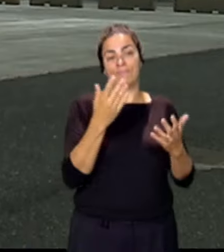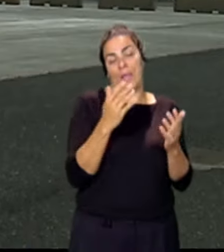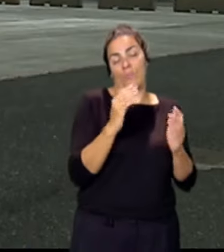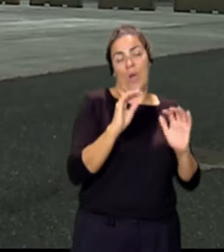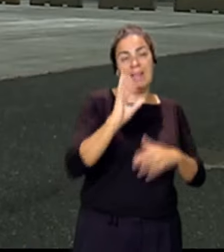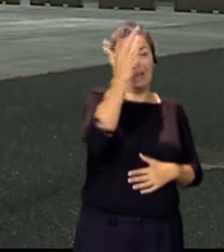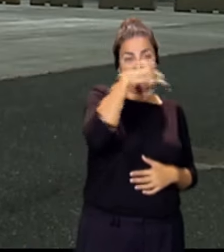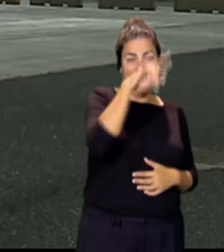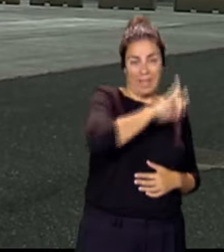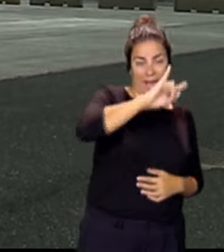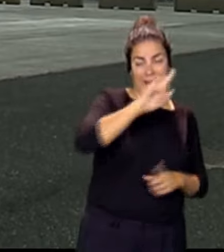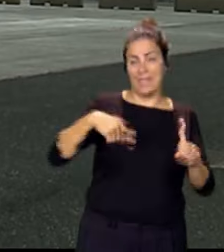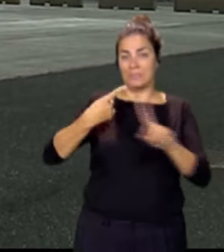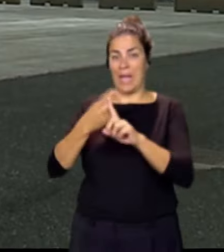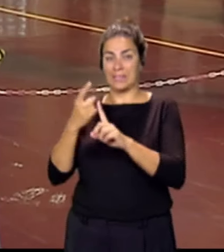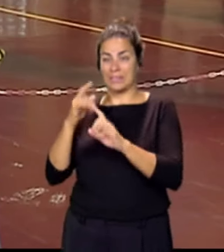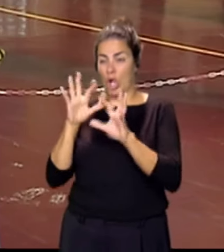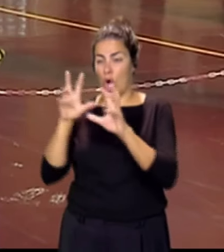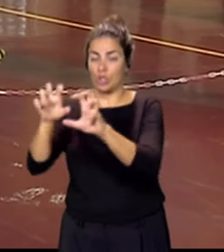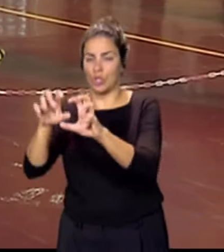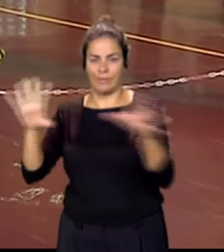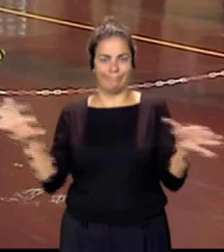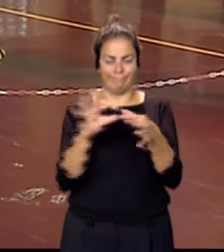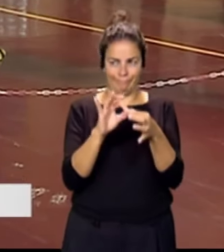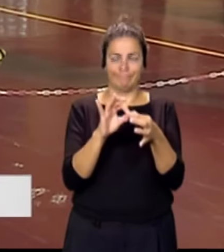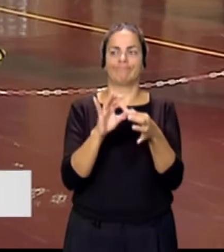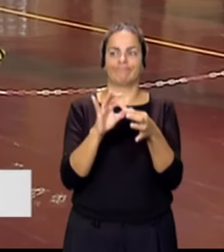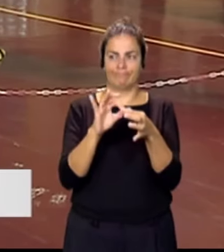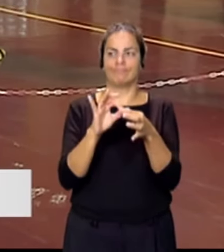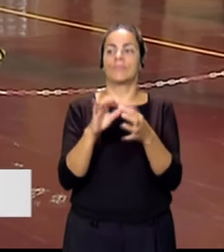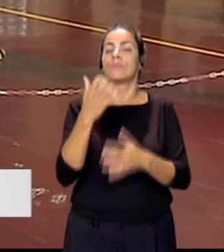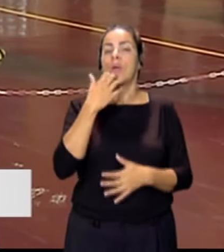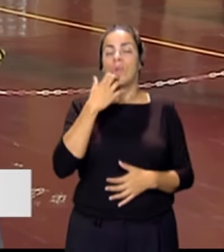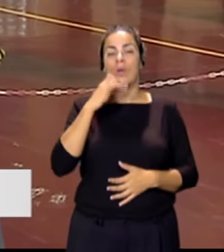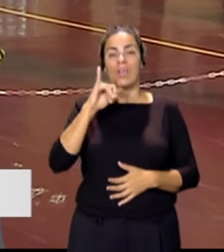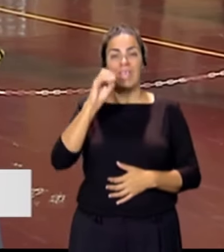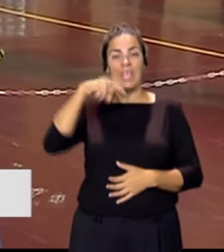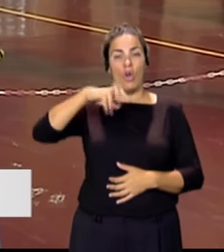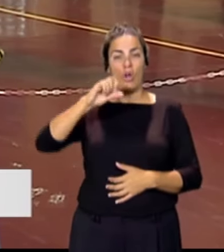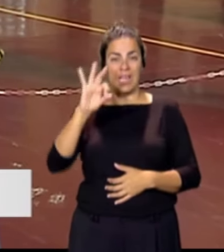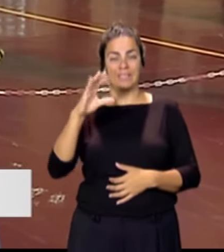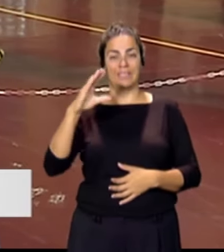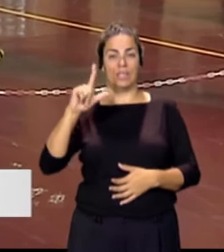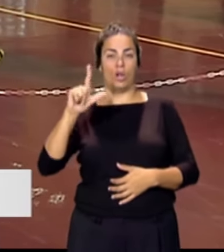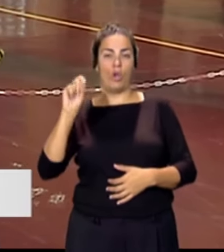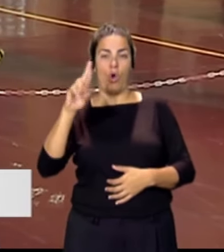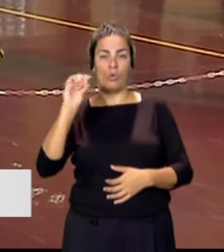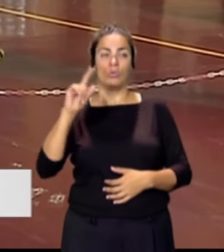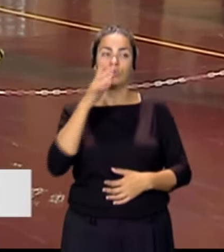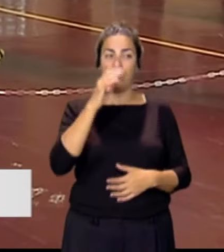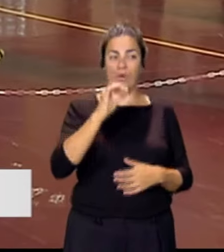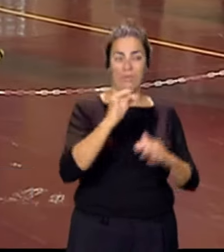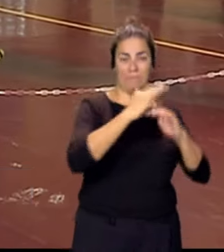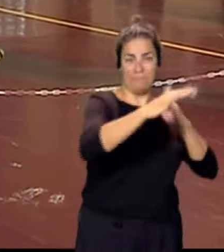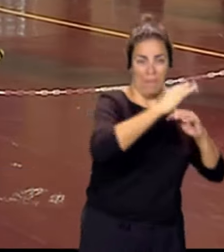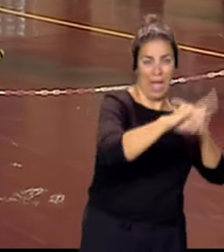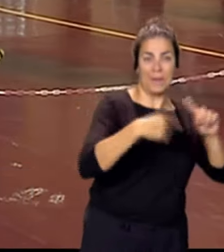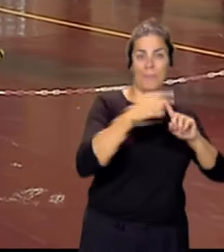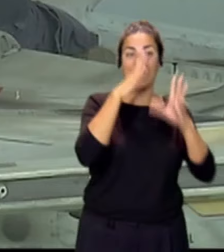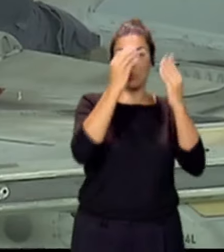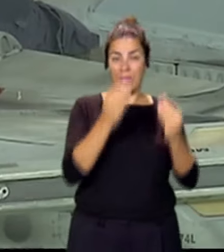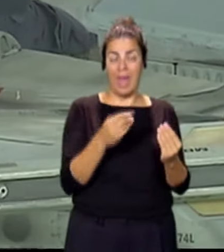hay más de una veintena de ellos la elevada presencia de iones cloruros procedente del aerosol marino y la humedad pues aceleran bastante el